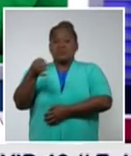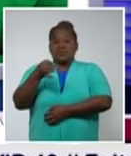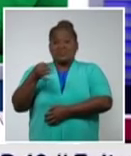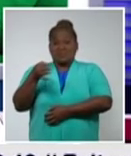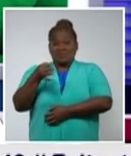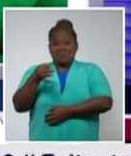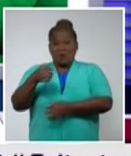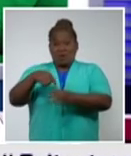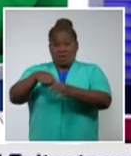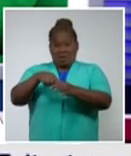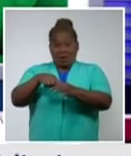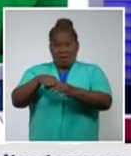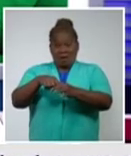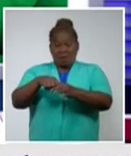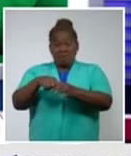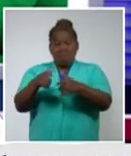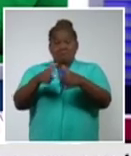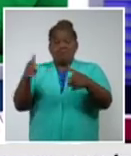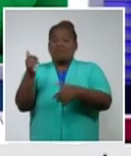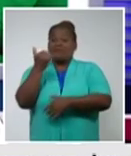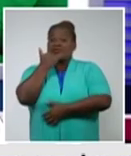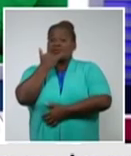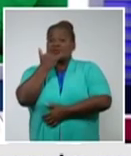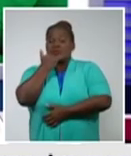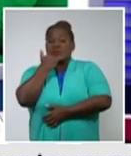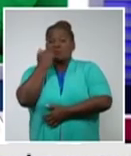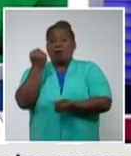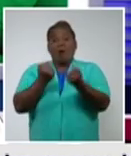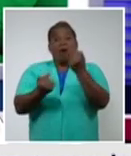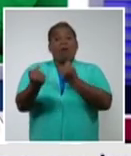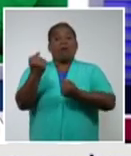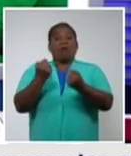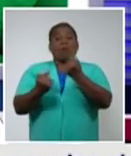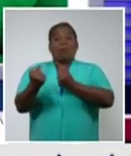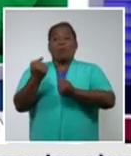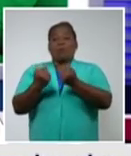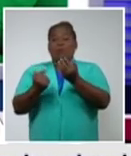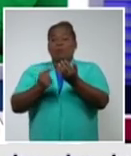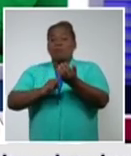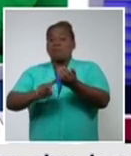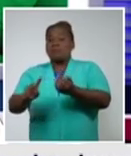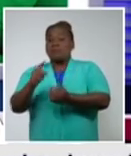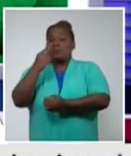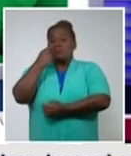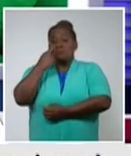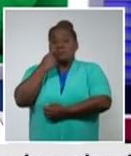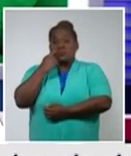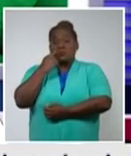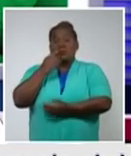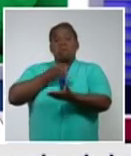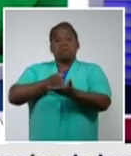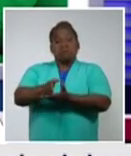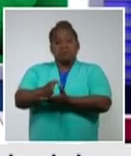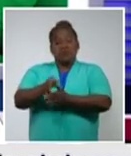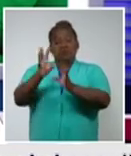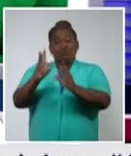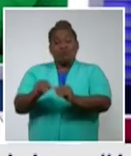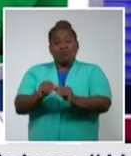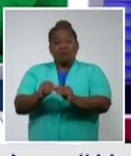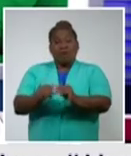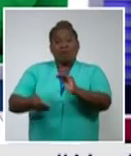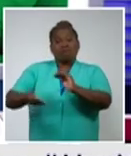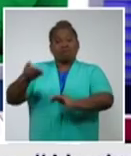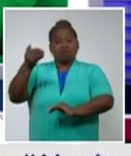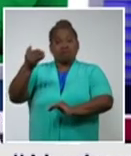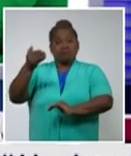incidencia. Unas, como ustedes han visto, han mantenido cifras elevadas en los últimos días, las últimas